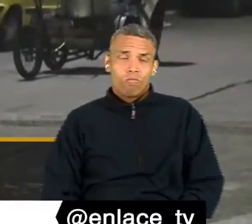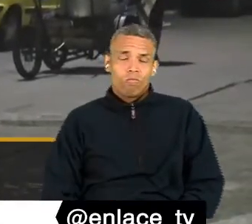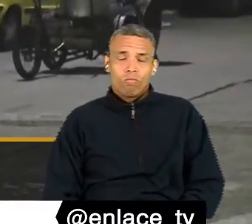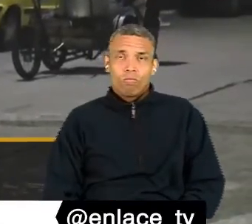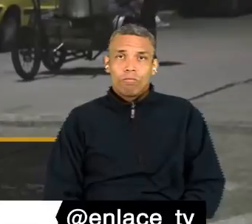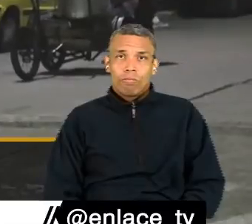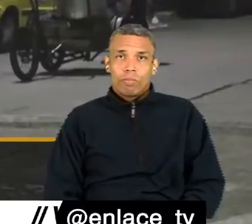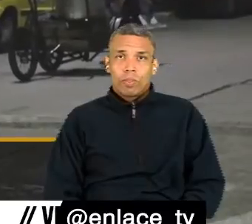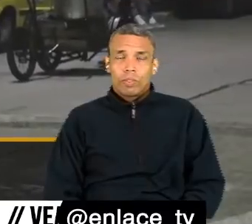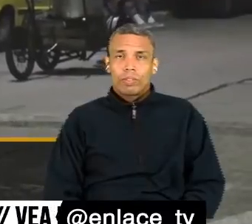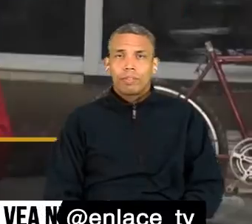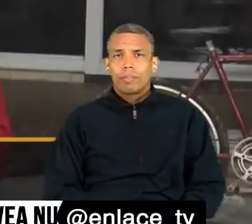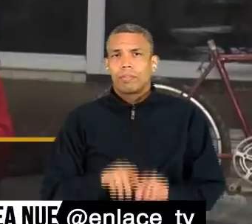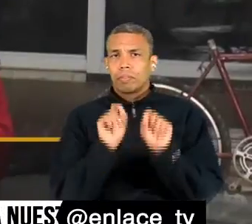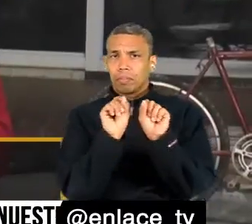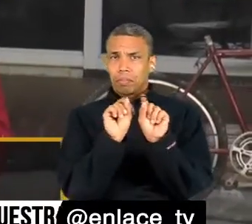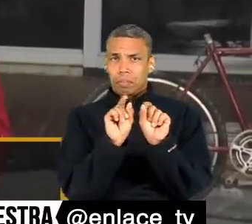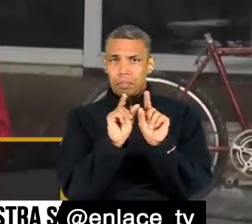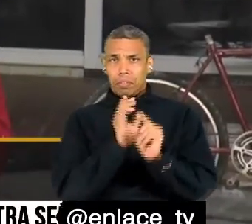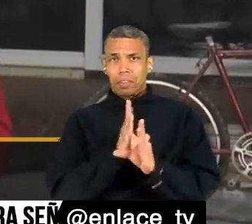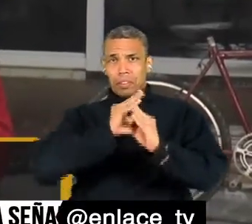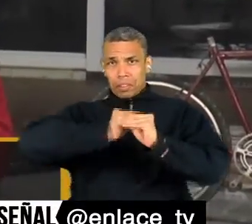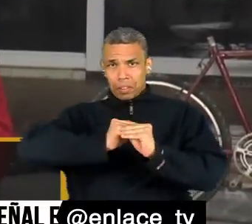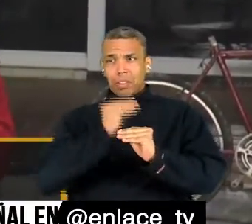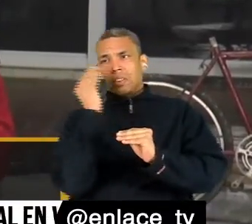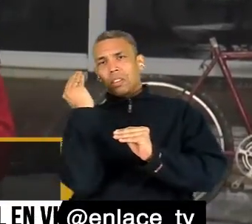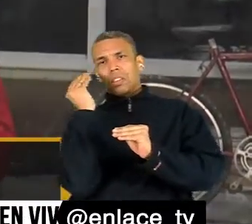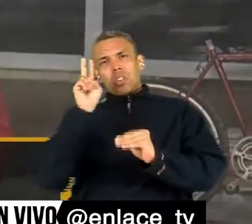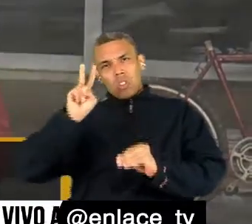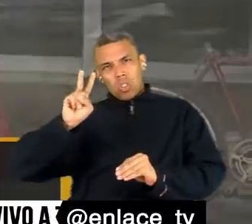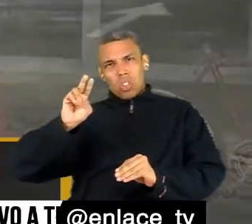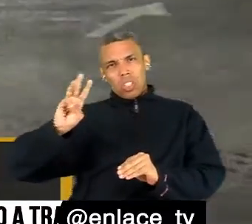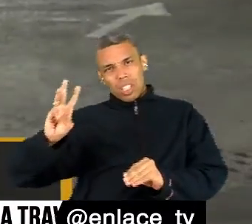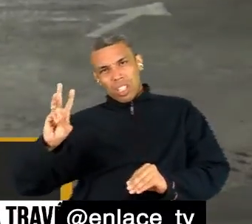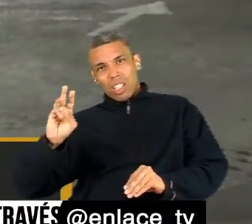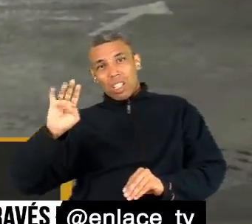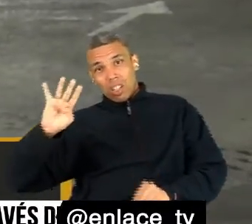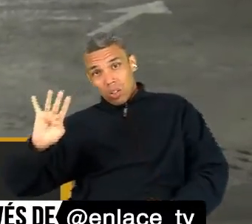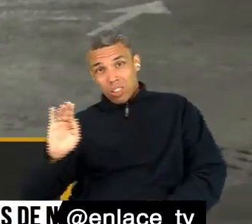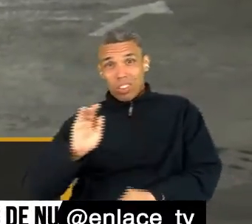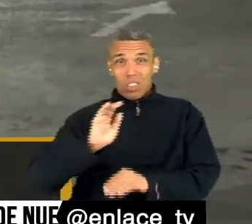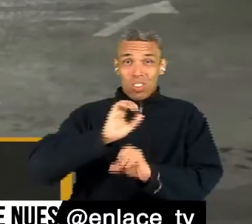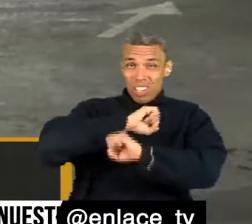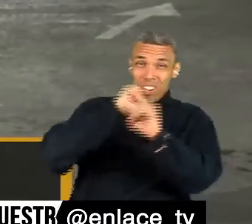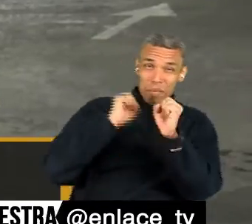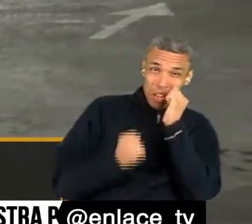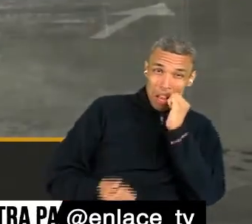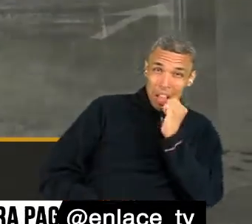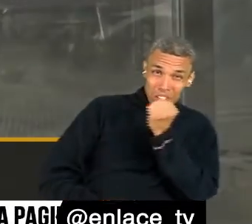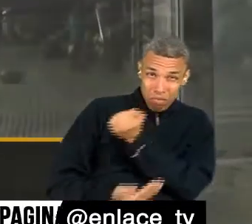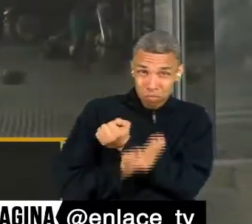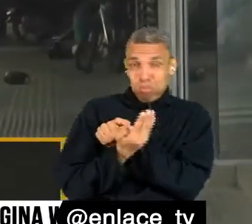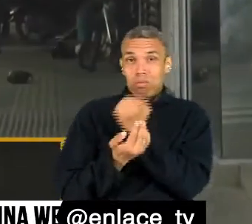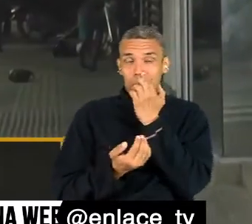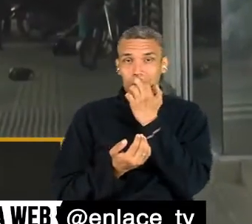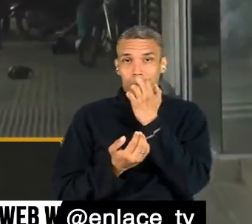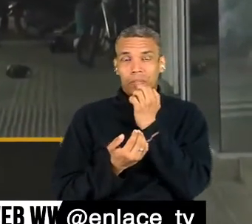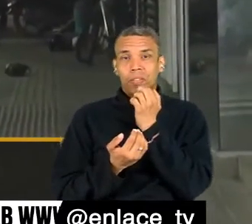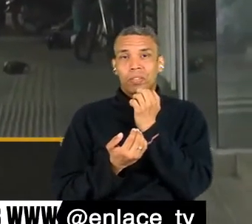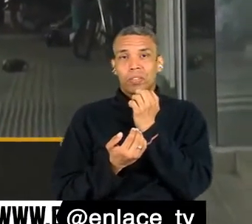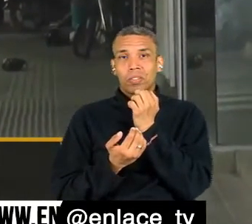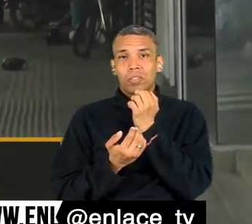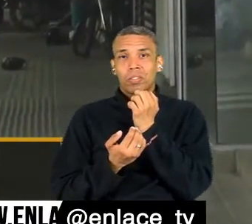desde las 11 de la noche, otros desde las 2, 3 y 4 de la madrugada se asientan en esos lugares, según ellos, de la forma